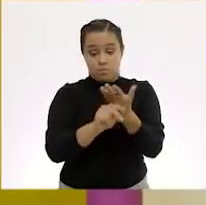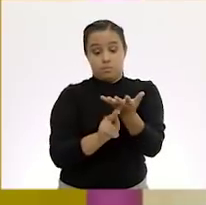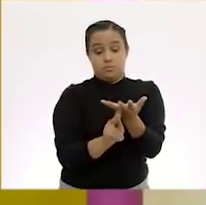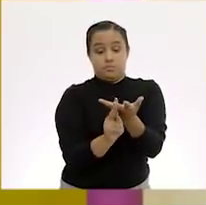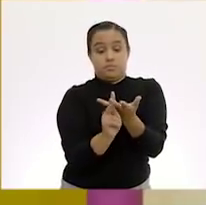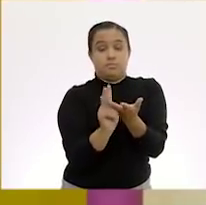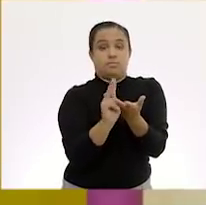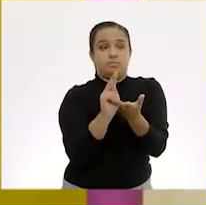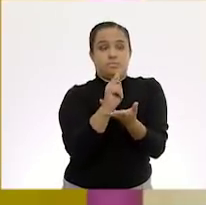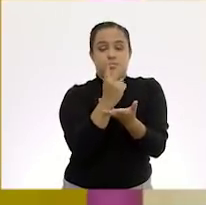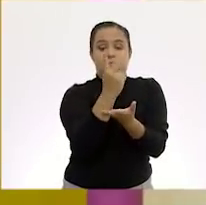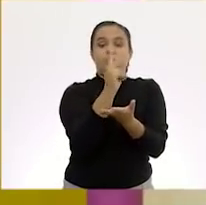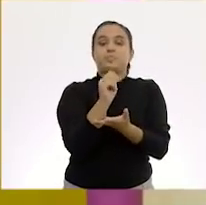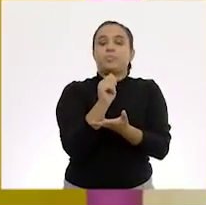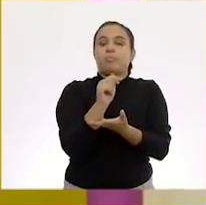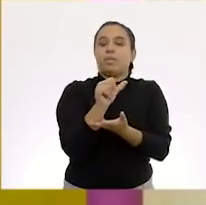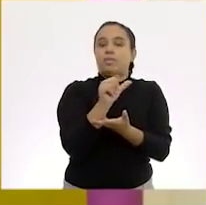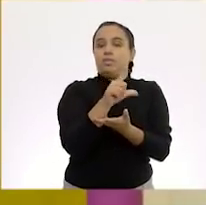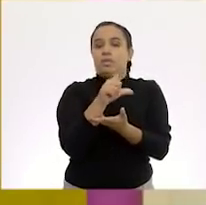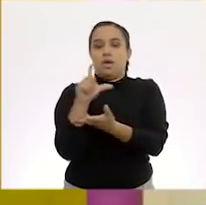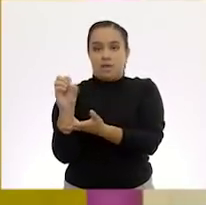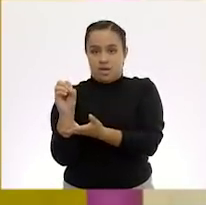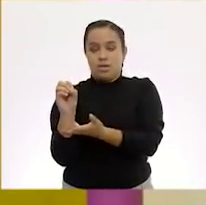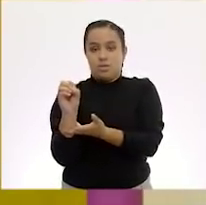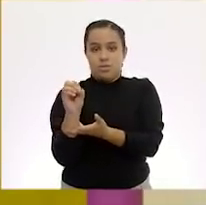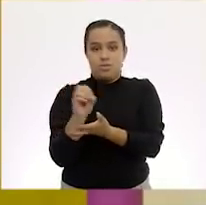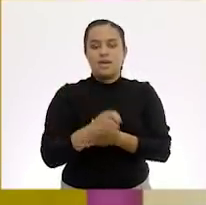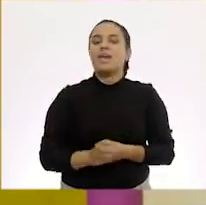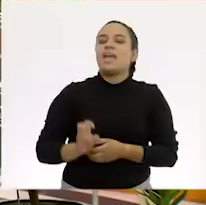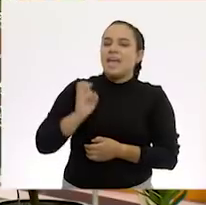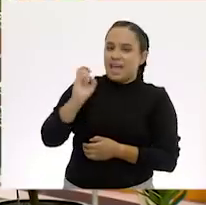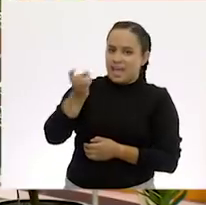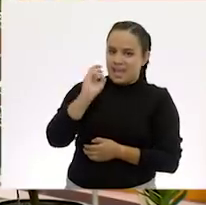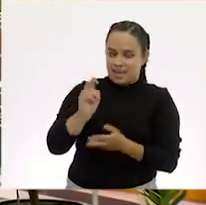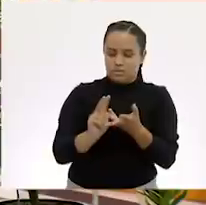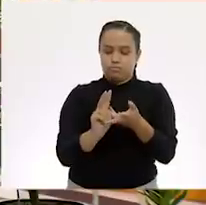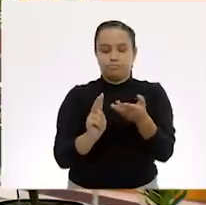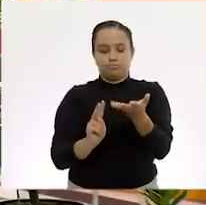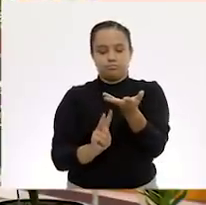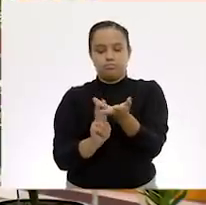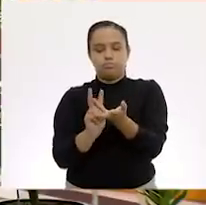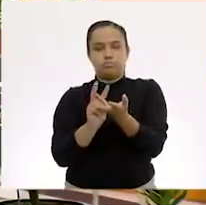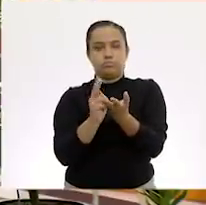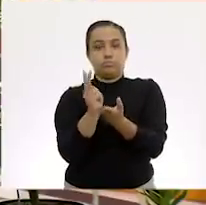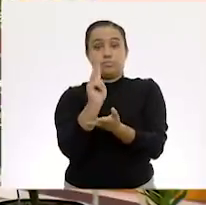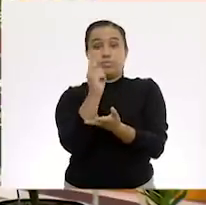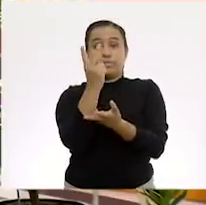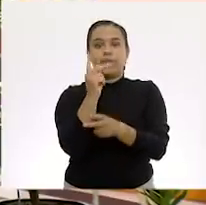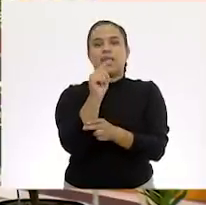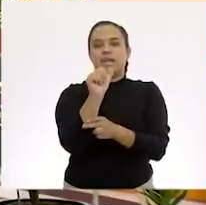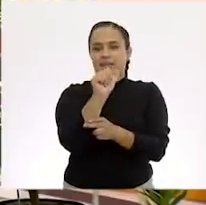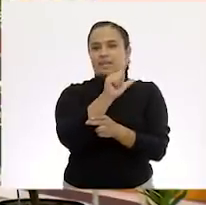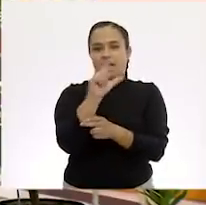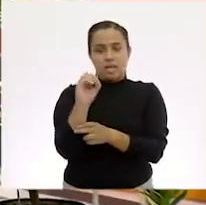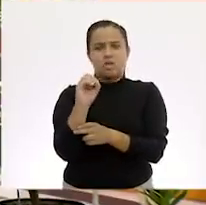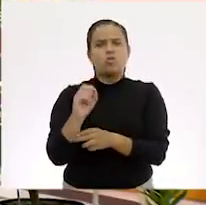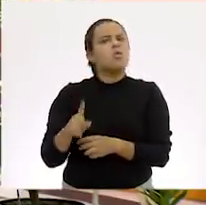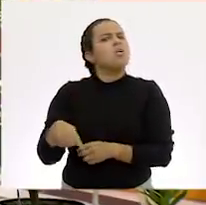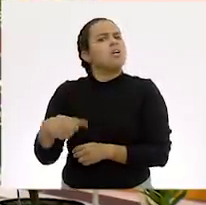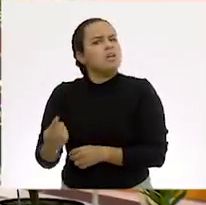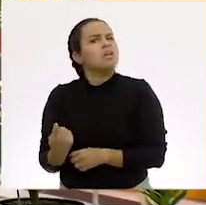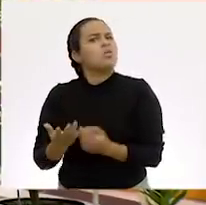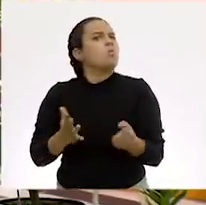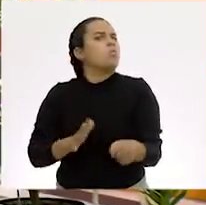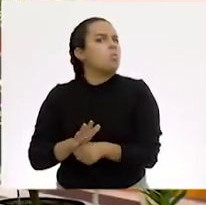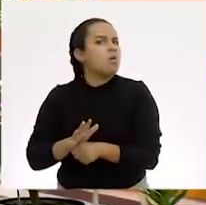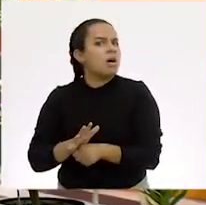el tallo. Exactamente. Esa es la siguiente parte de la planta que dijimos que es muy importante. Así es. Y después de